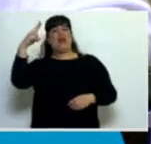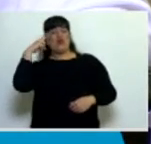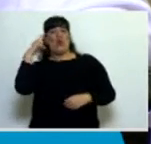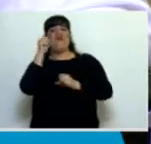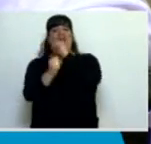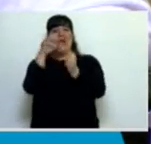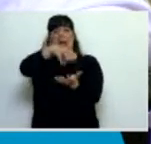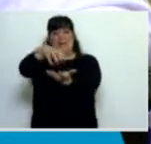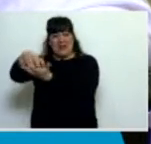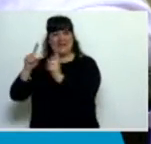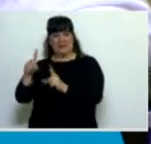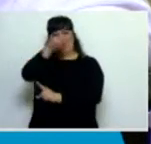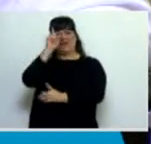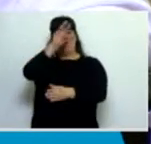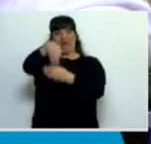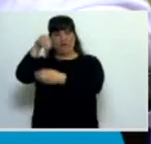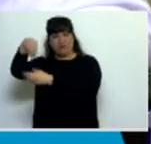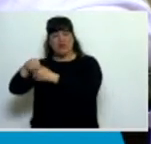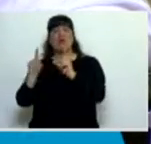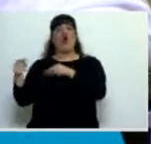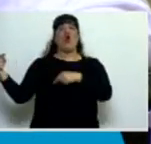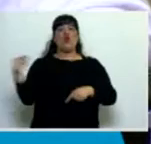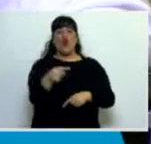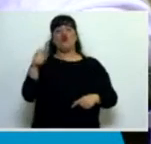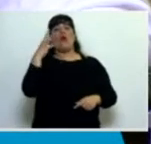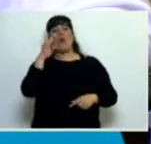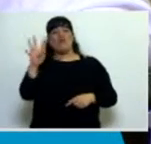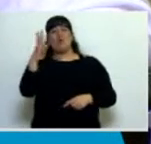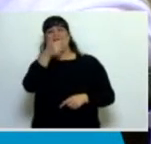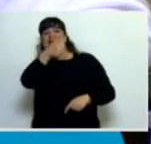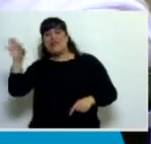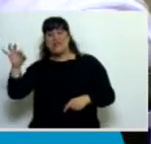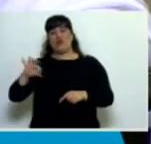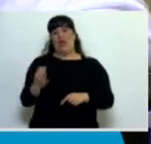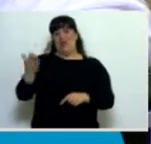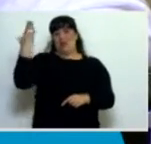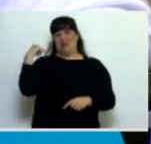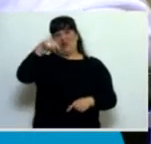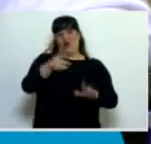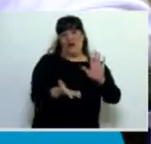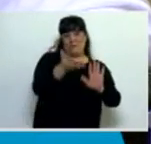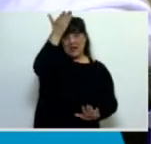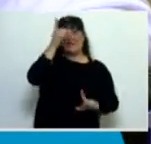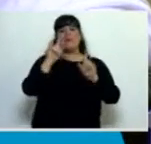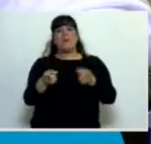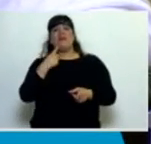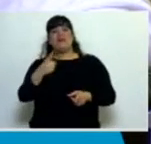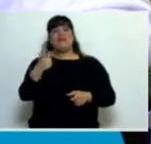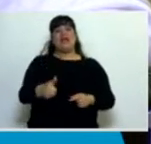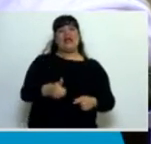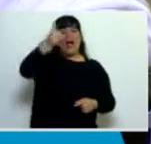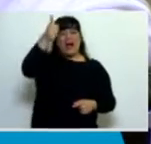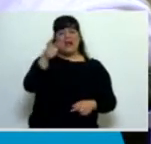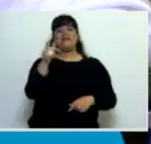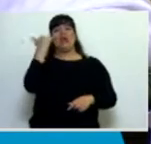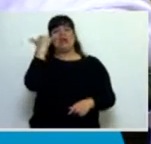tiene presencia, contra los 4.600 millones del primer semestre del año pasado. Y se destacan las ganancias obtenidas con